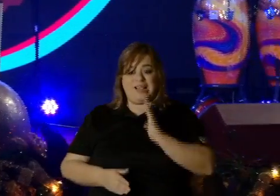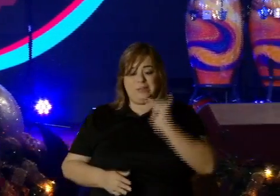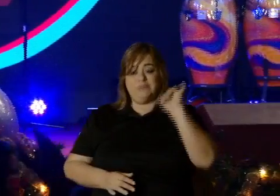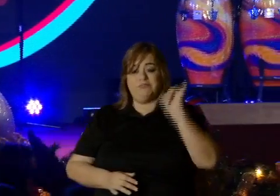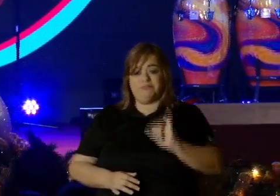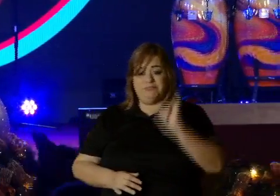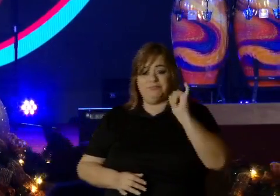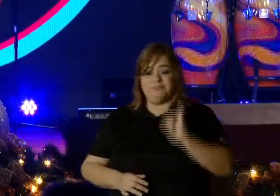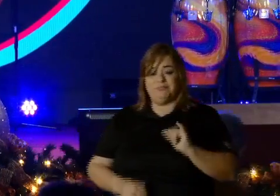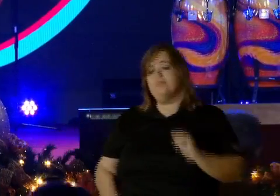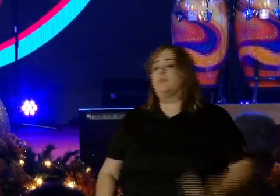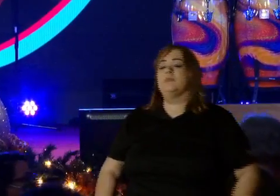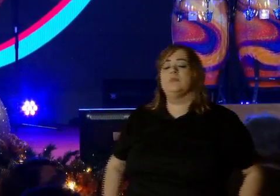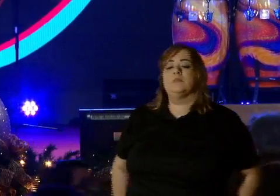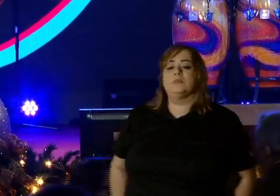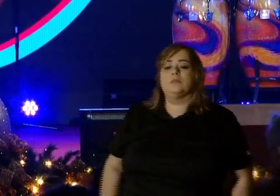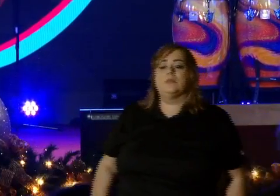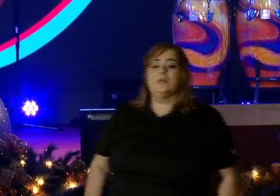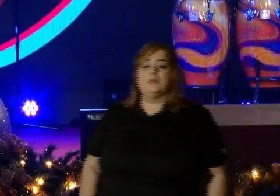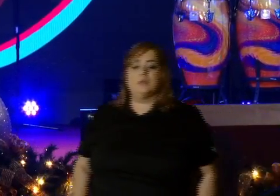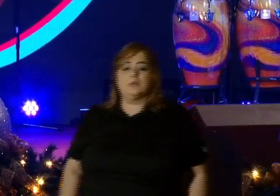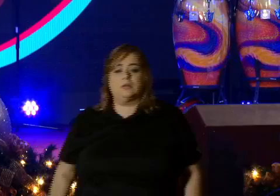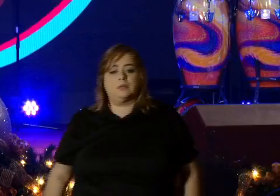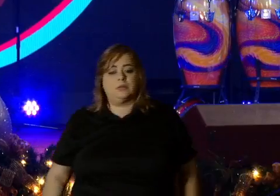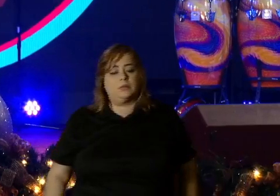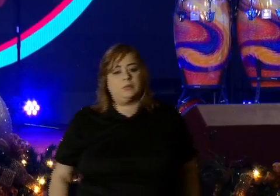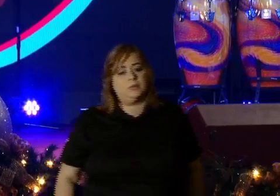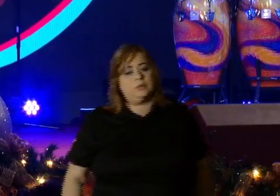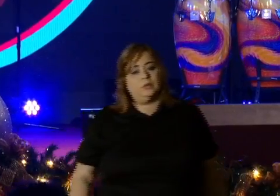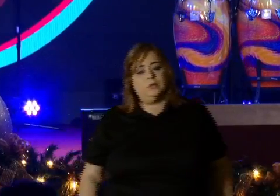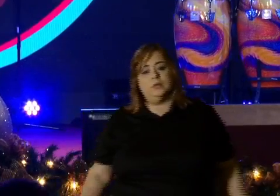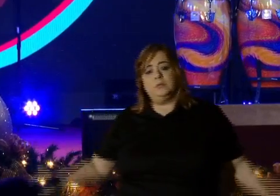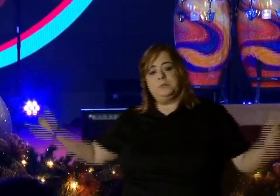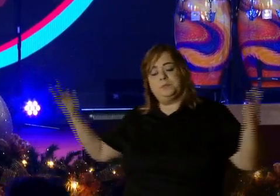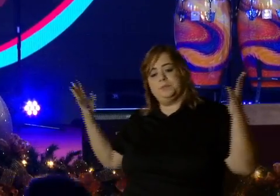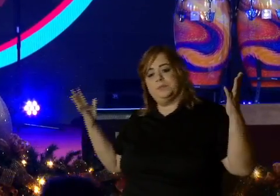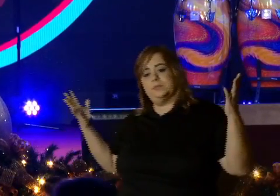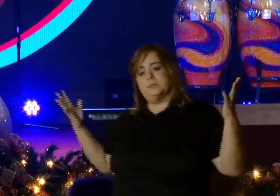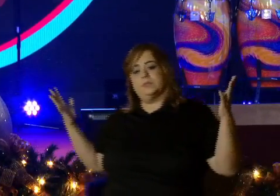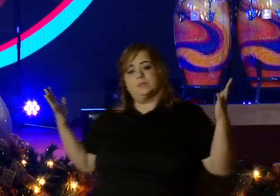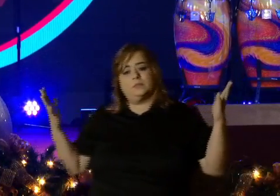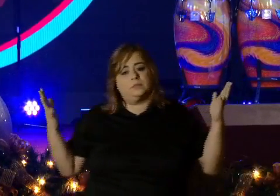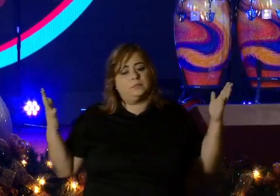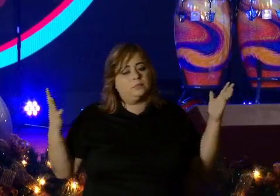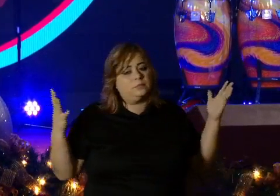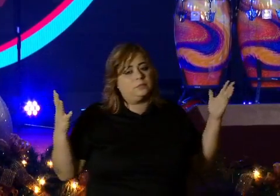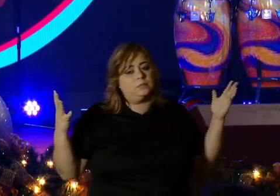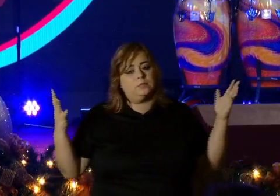¿Qué es esto?